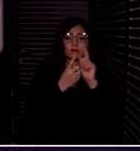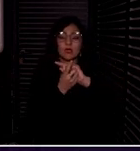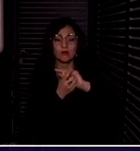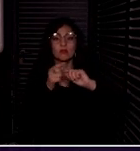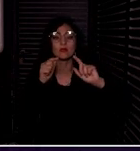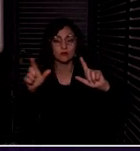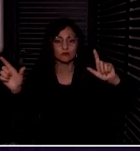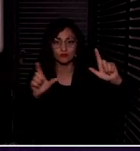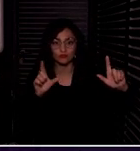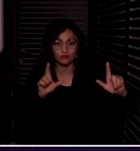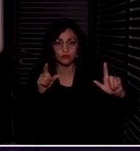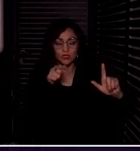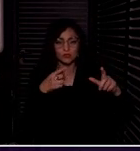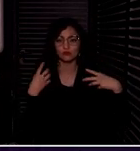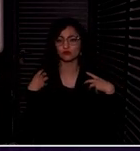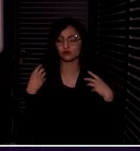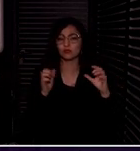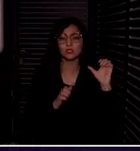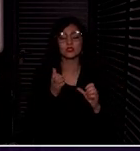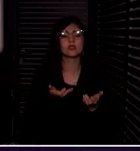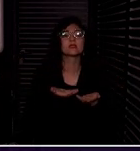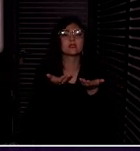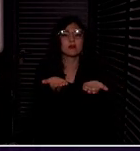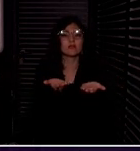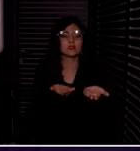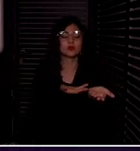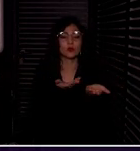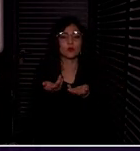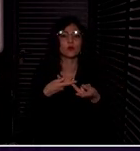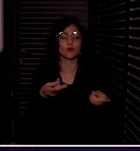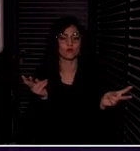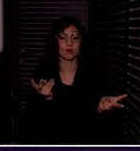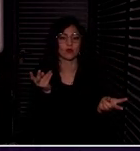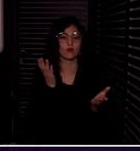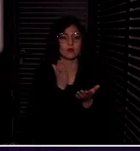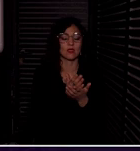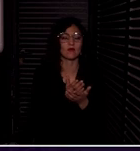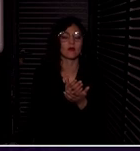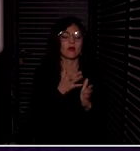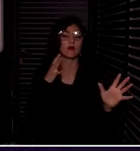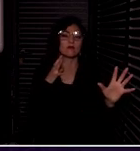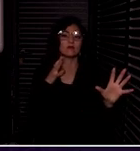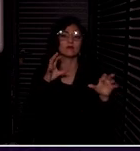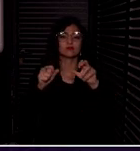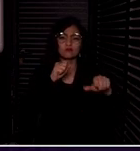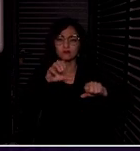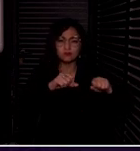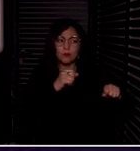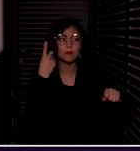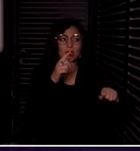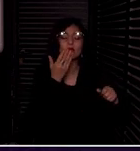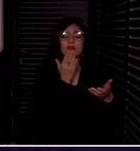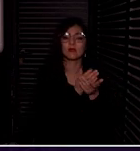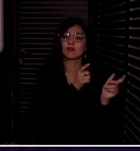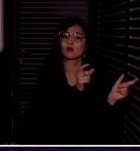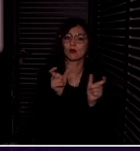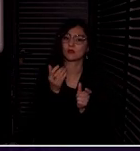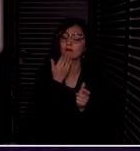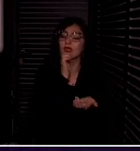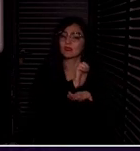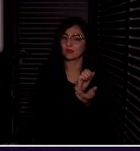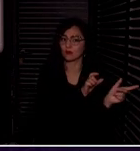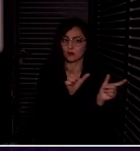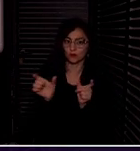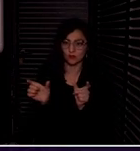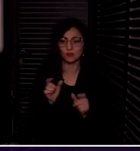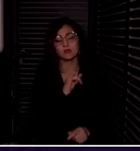tal en términos de servicio público y que debería ser un monopolio o por lo menos tener la supervisión de los reguladores y del Estado. A una fase en los